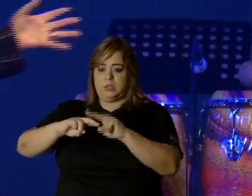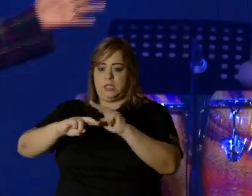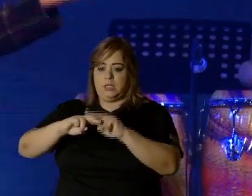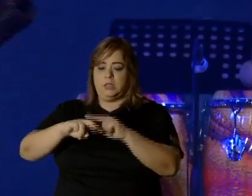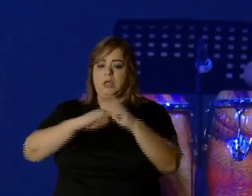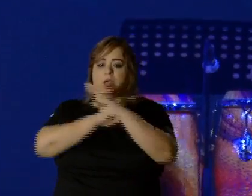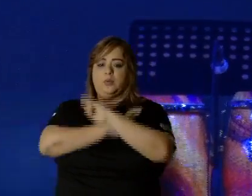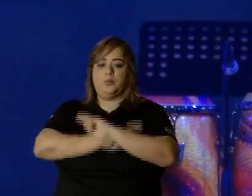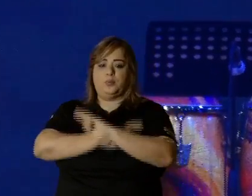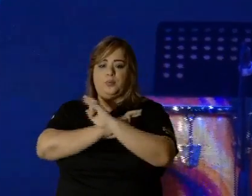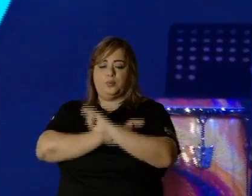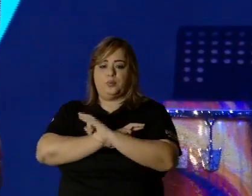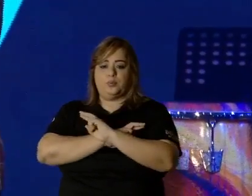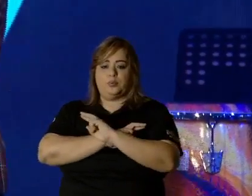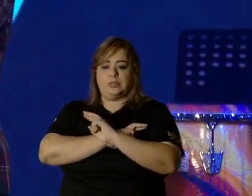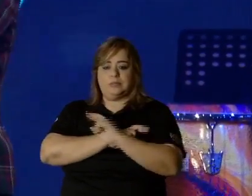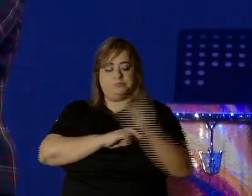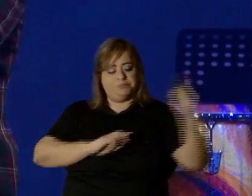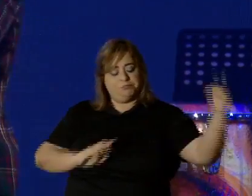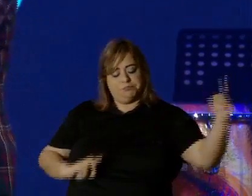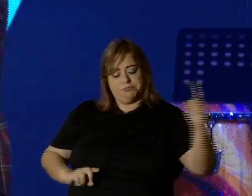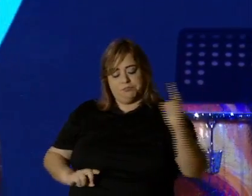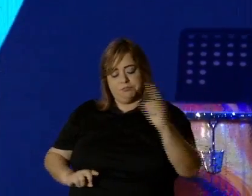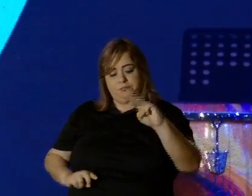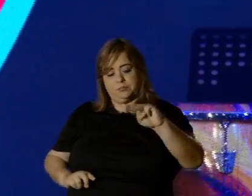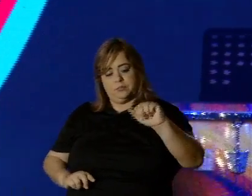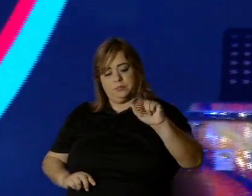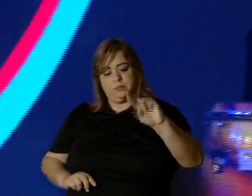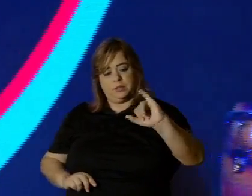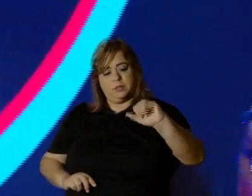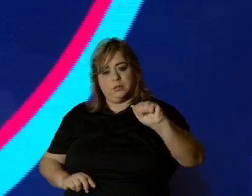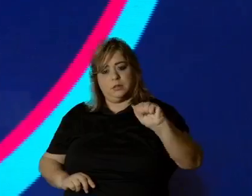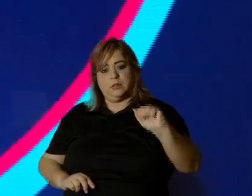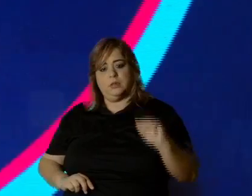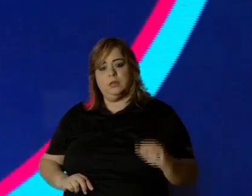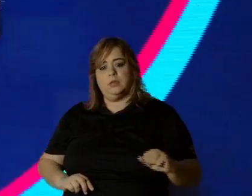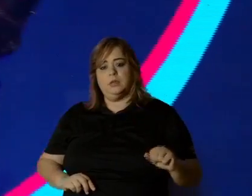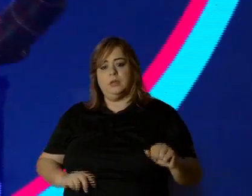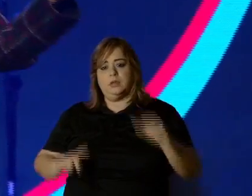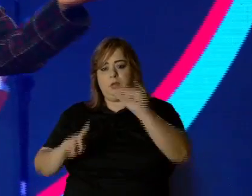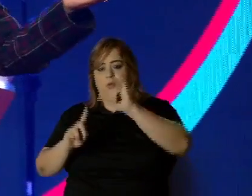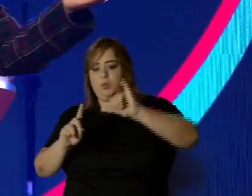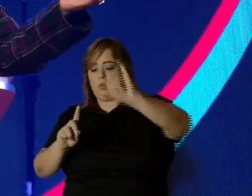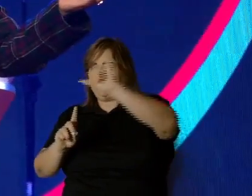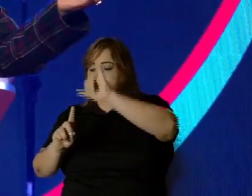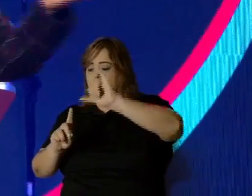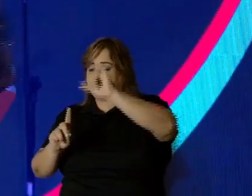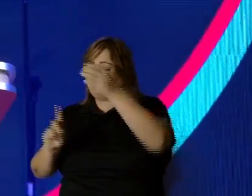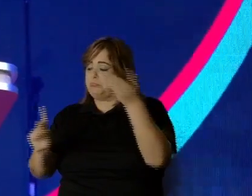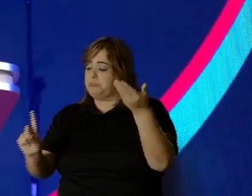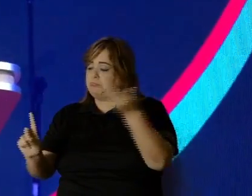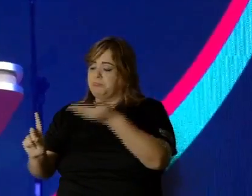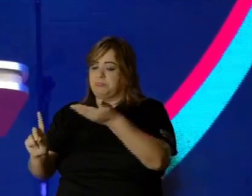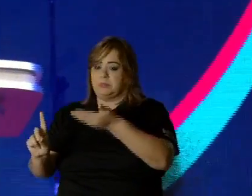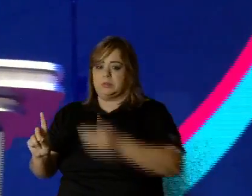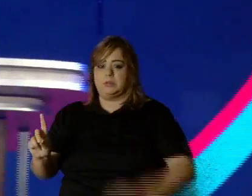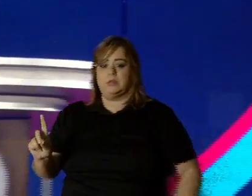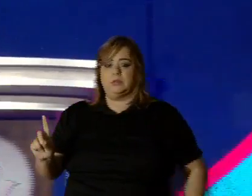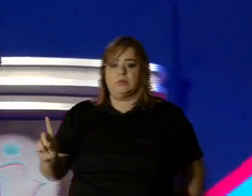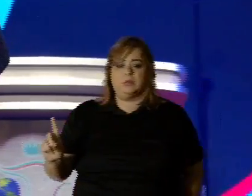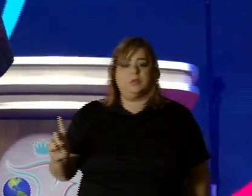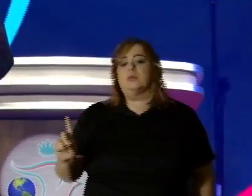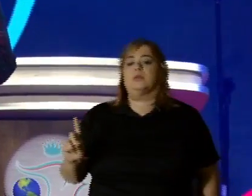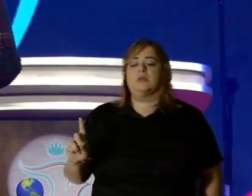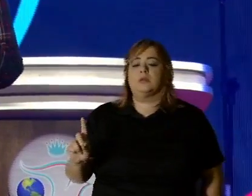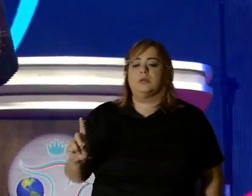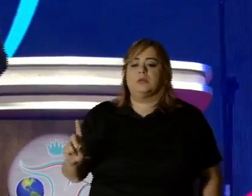relajado y aparecía María con aceite y ungüento a ungir al Señor. Pero si usted escucha,